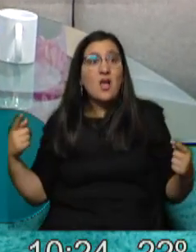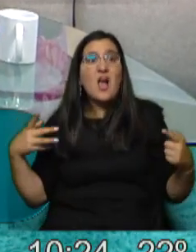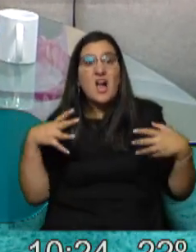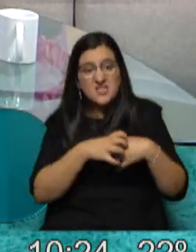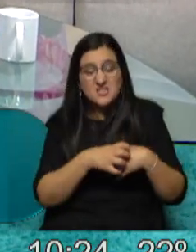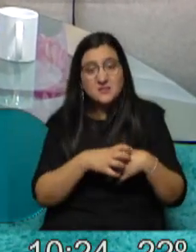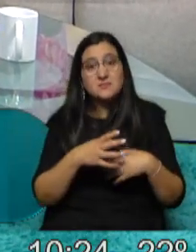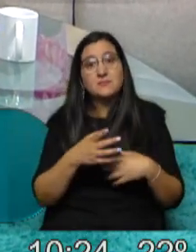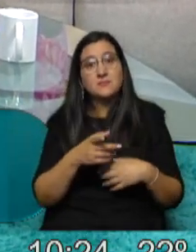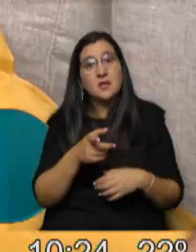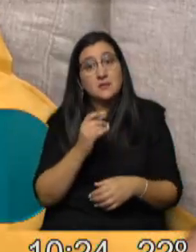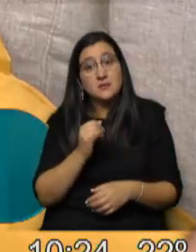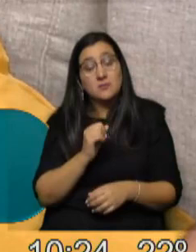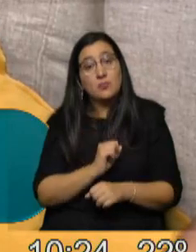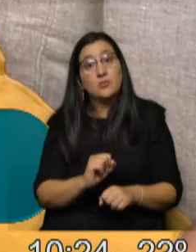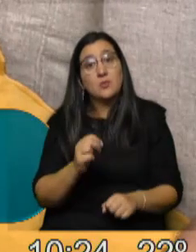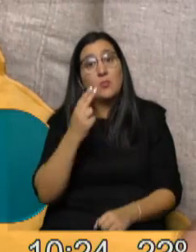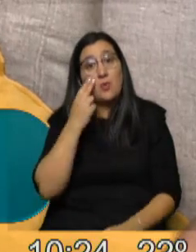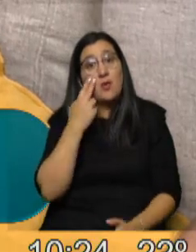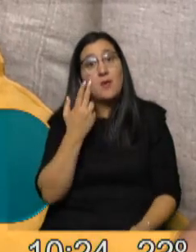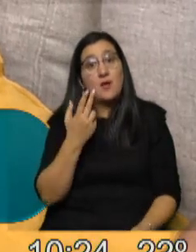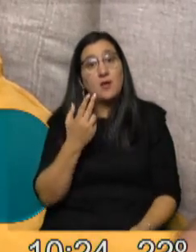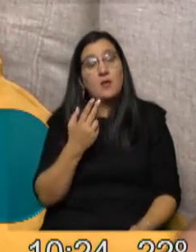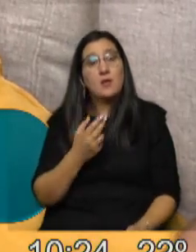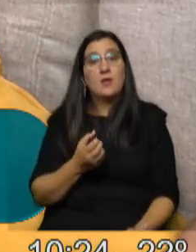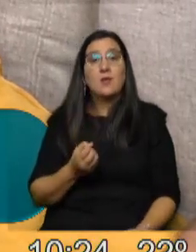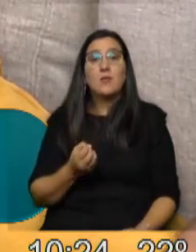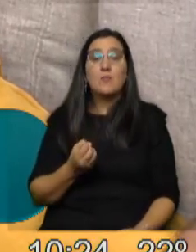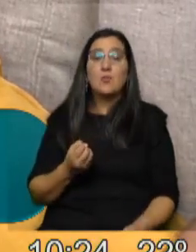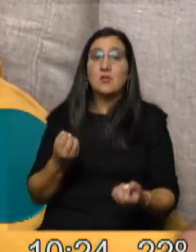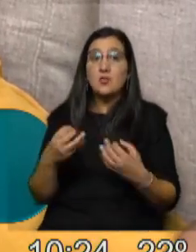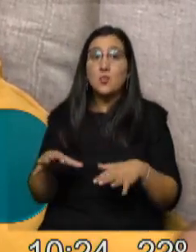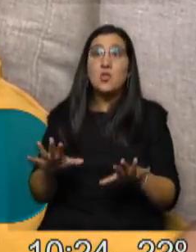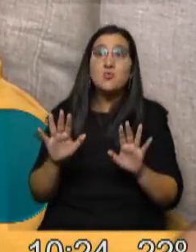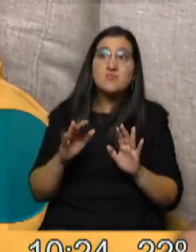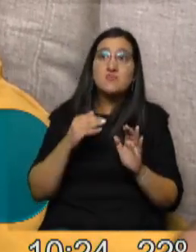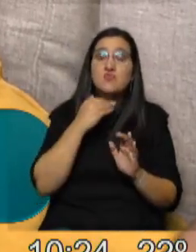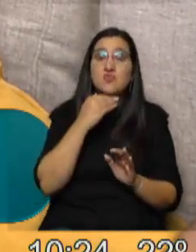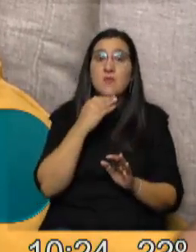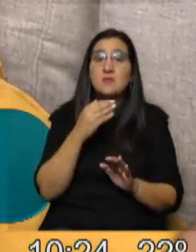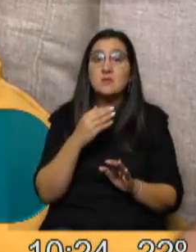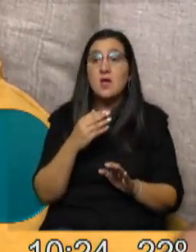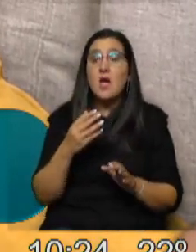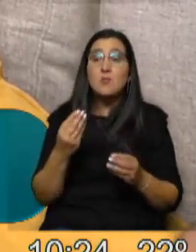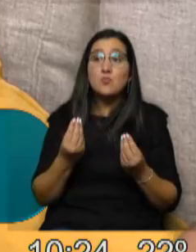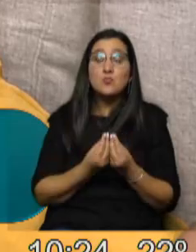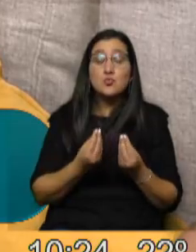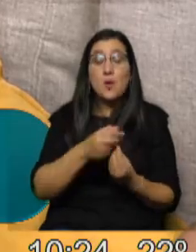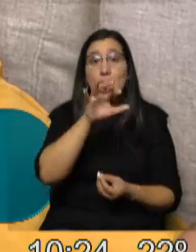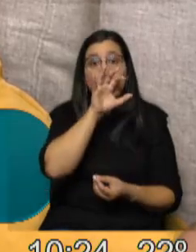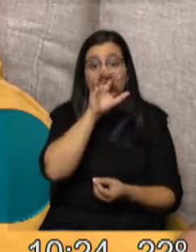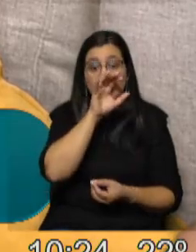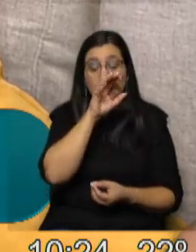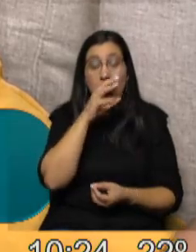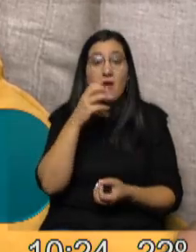sexo ni nada, bueno, puedo tener un perro que además, que porque está suelto, vaya a saber uno muchas veces por qué. Los perros que están abandonados pueden ser por desidia,